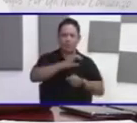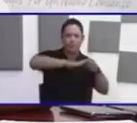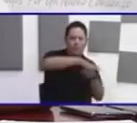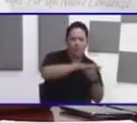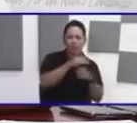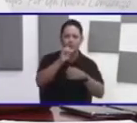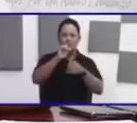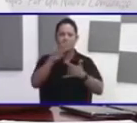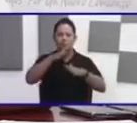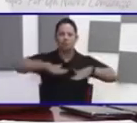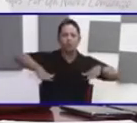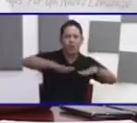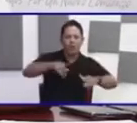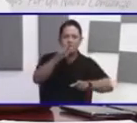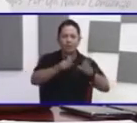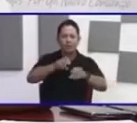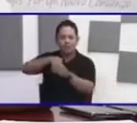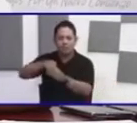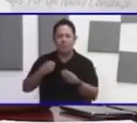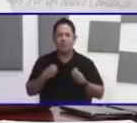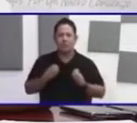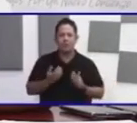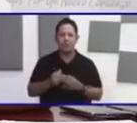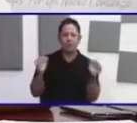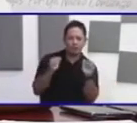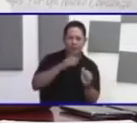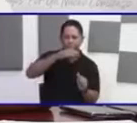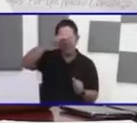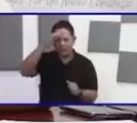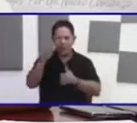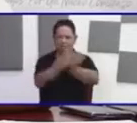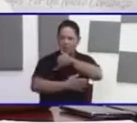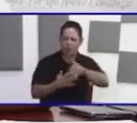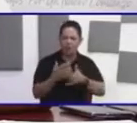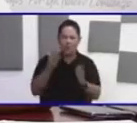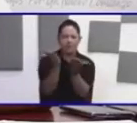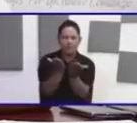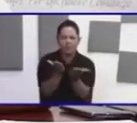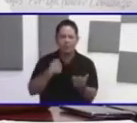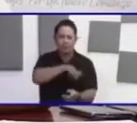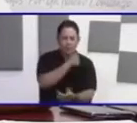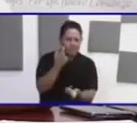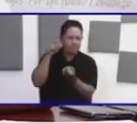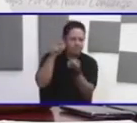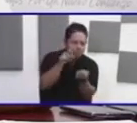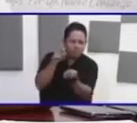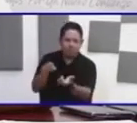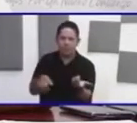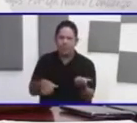muchachos. Eso va a ser un anuncio importante en el momento en que nosotros manifestemos cuáles van a ser los